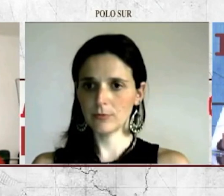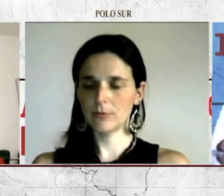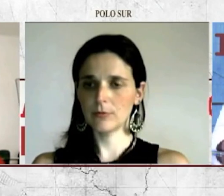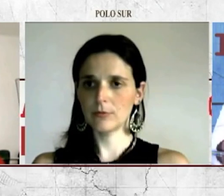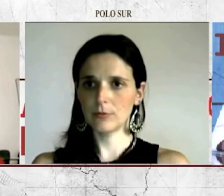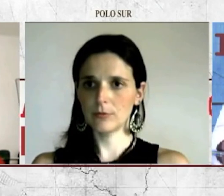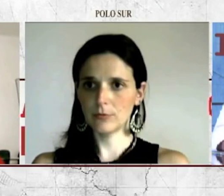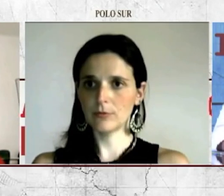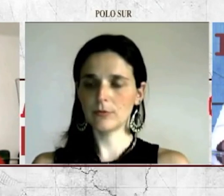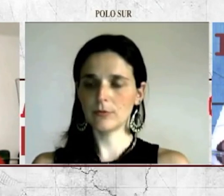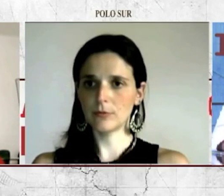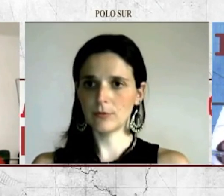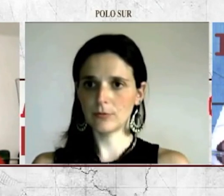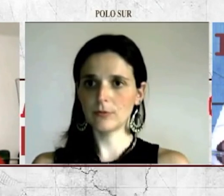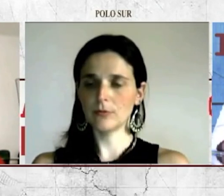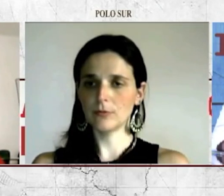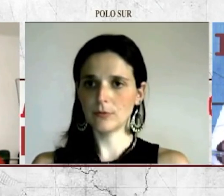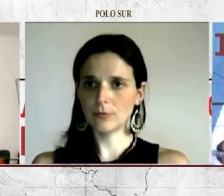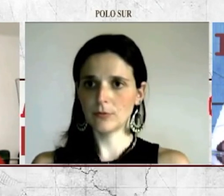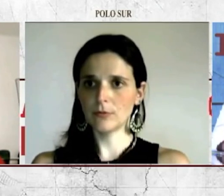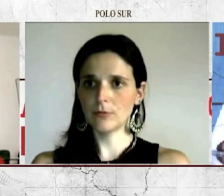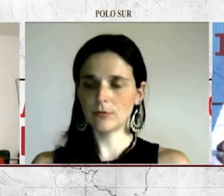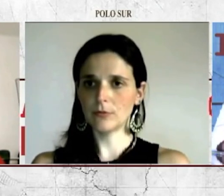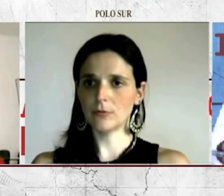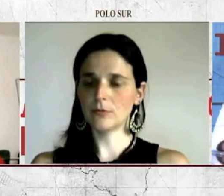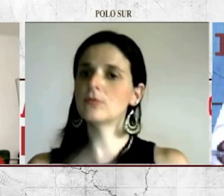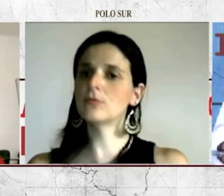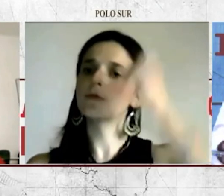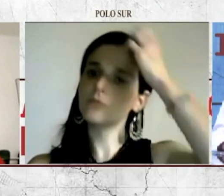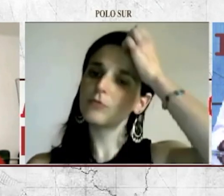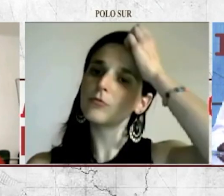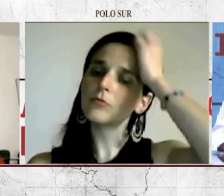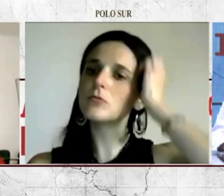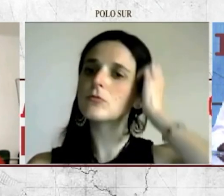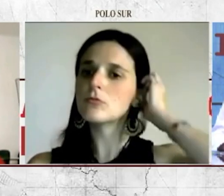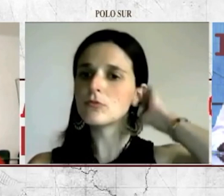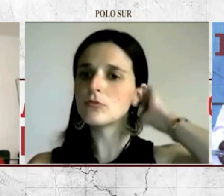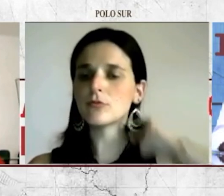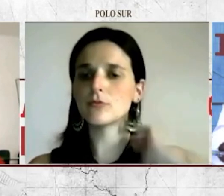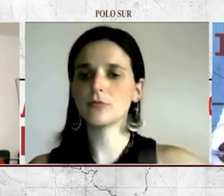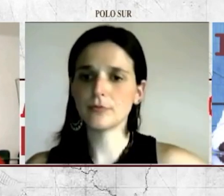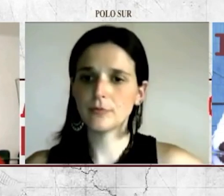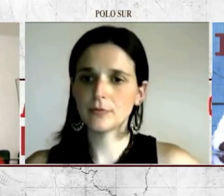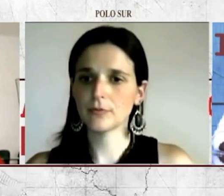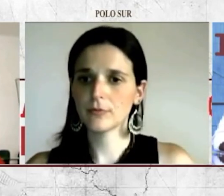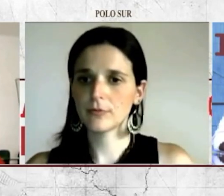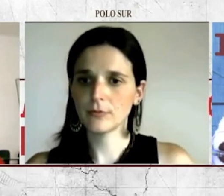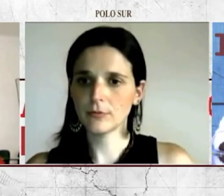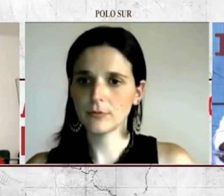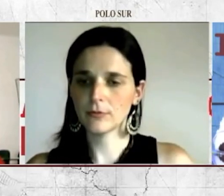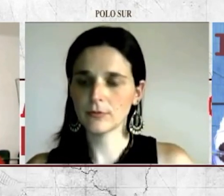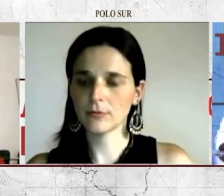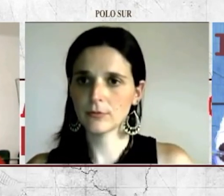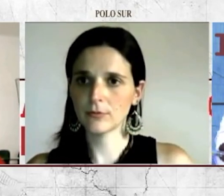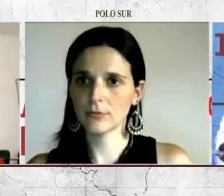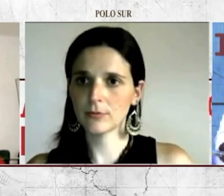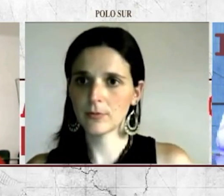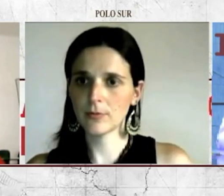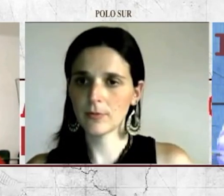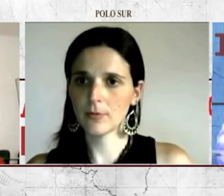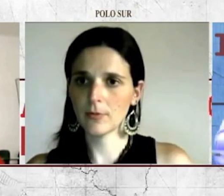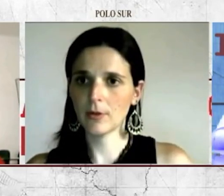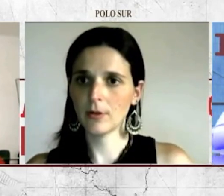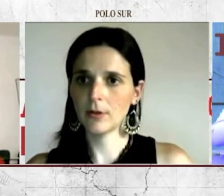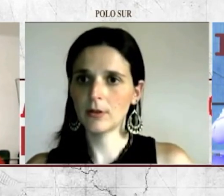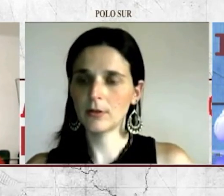etcétera, etcétera, es realmente impactante. Y por eso, hoy día,